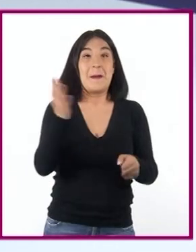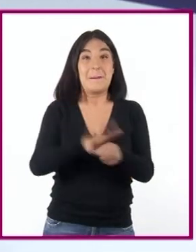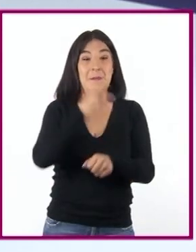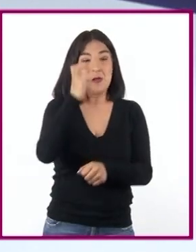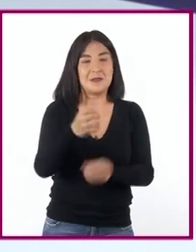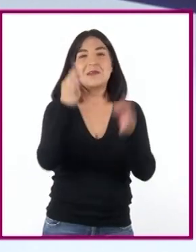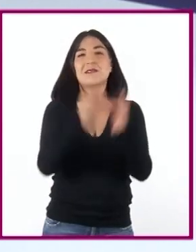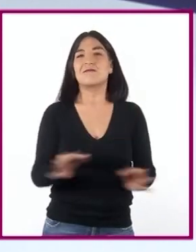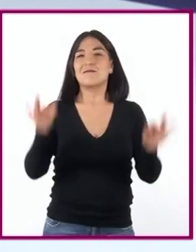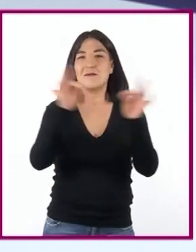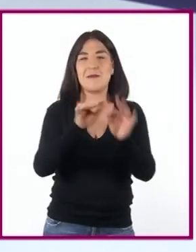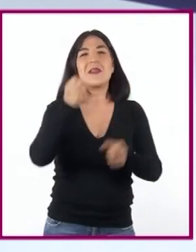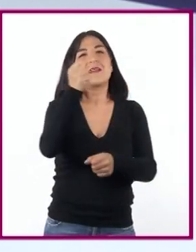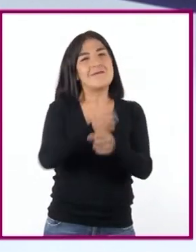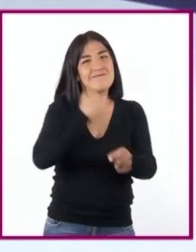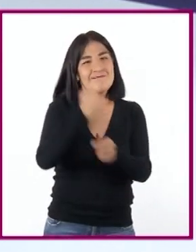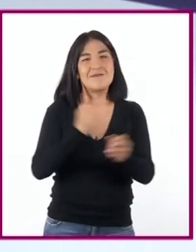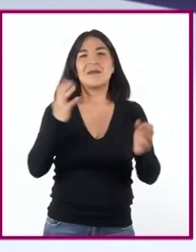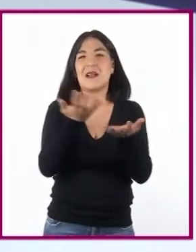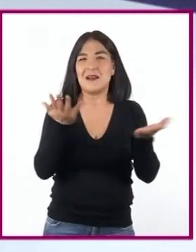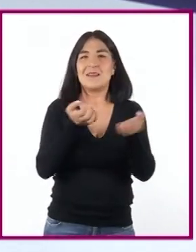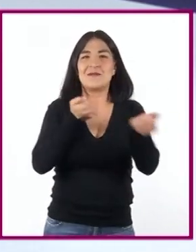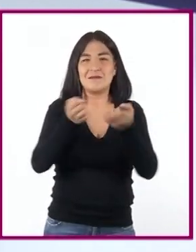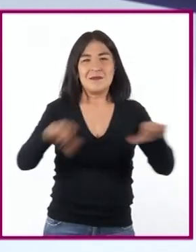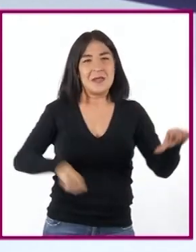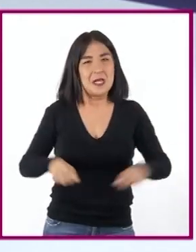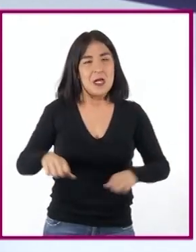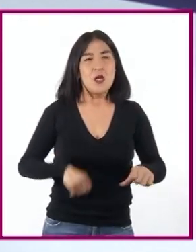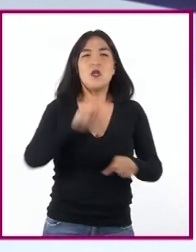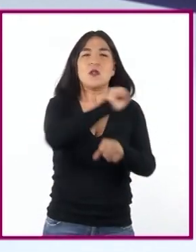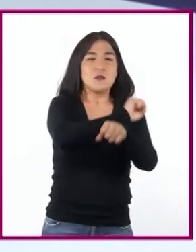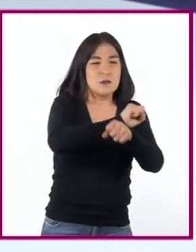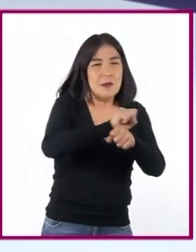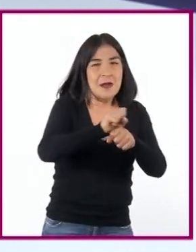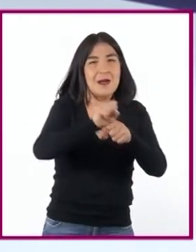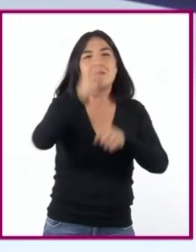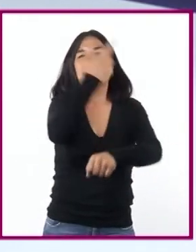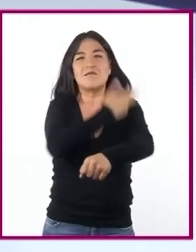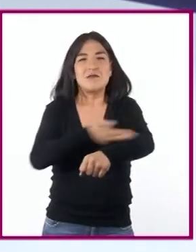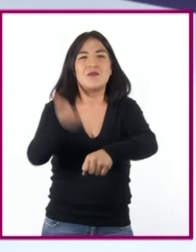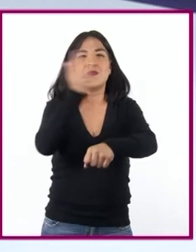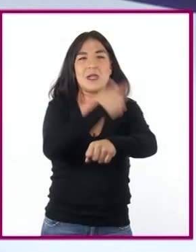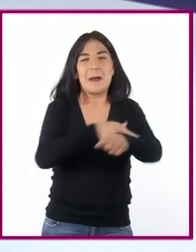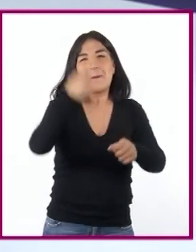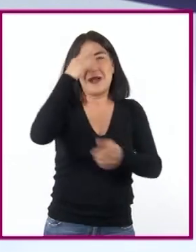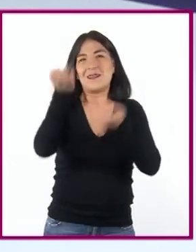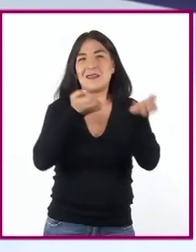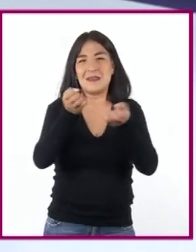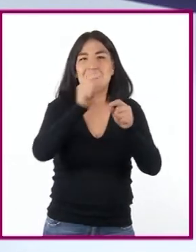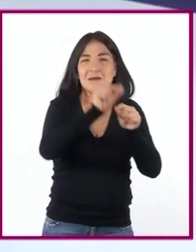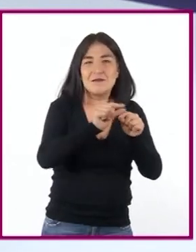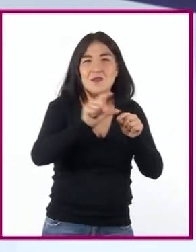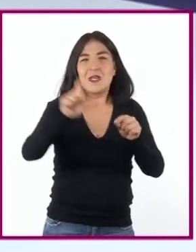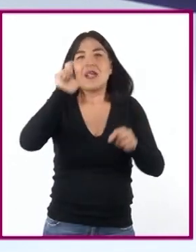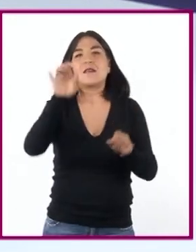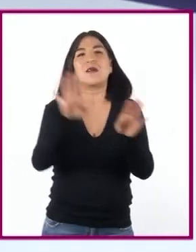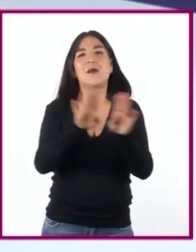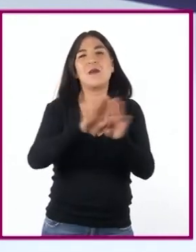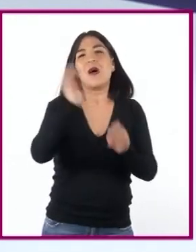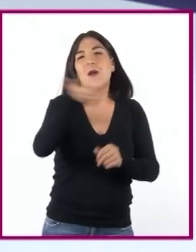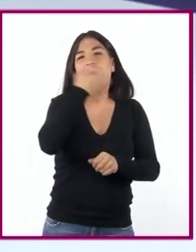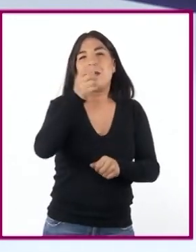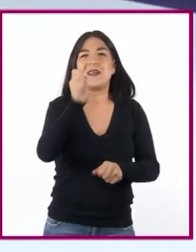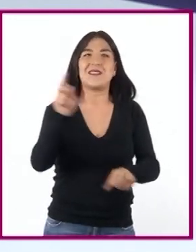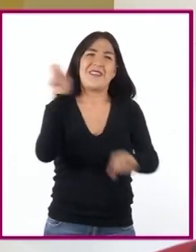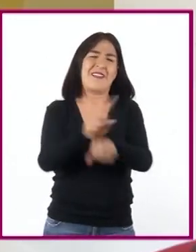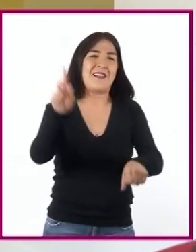es importante practicar cualquier actividad física moderada de forma regular, a manera de ejercicio y no como una actividad de